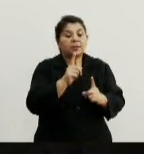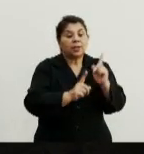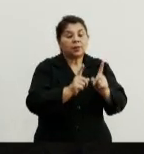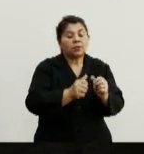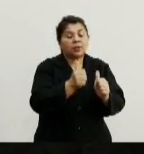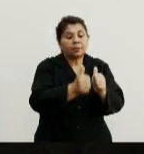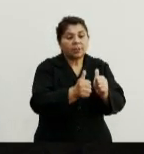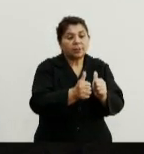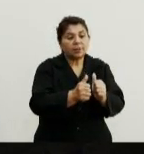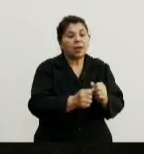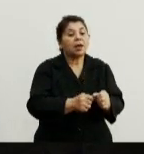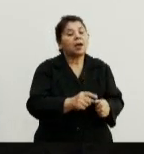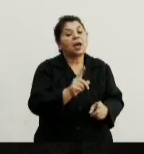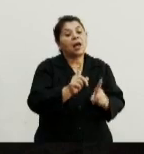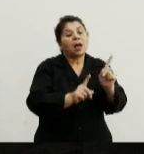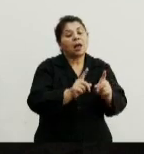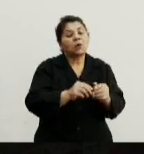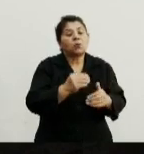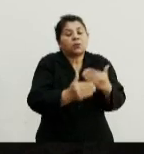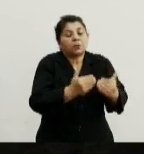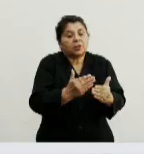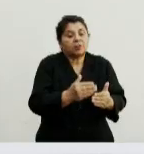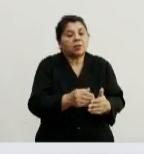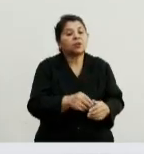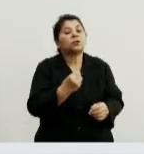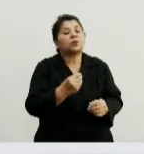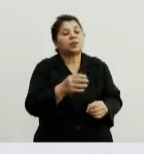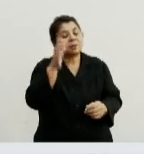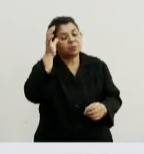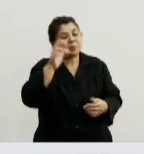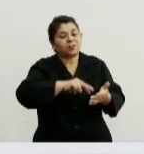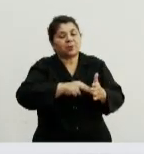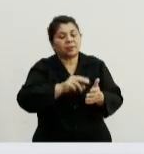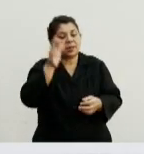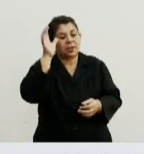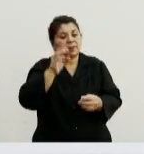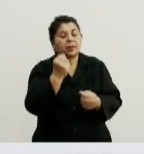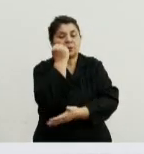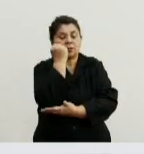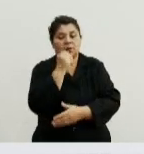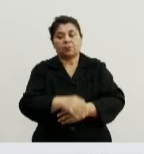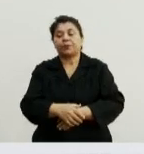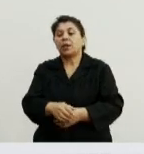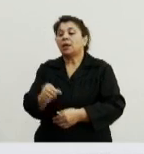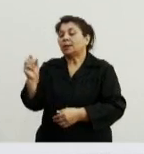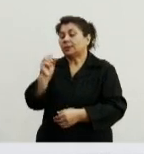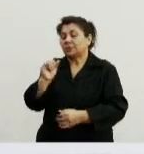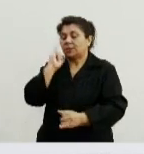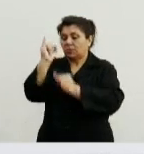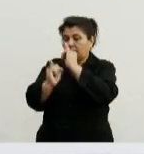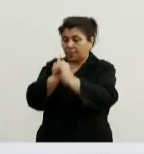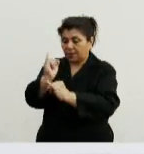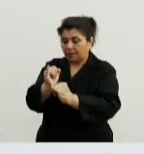procedimiento preventivo de crisis como lo explique recién los procedimientos preventivos de crisis en